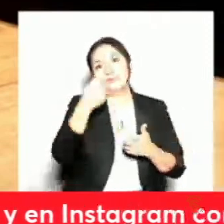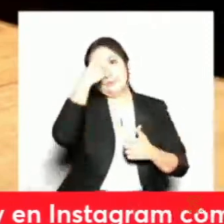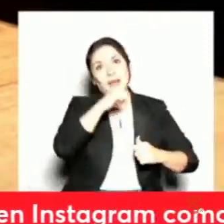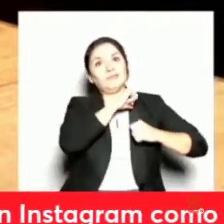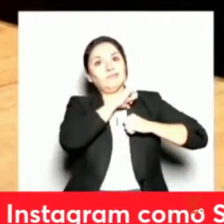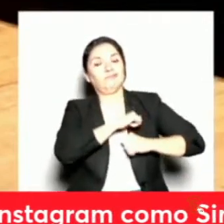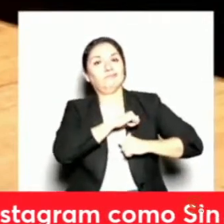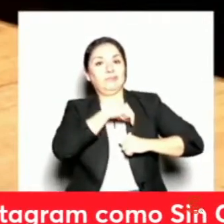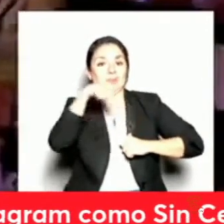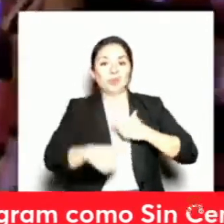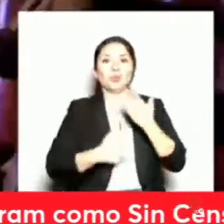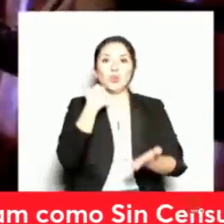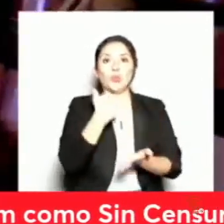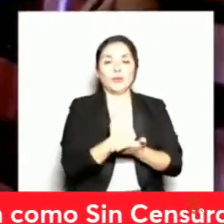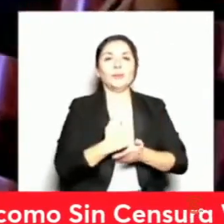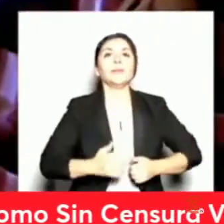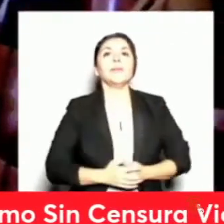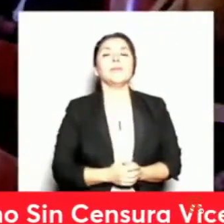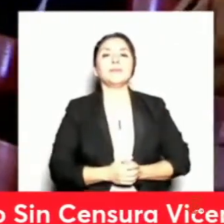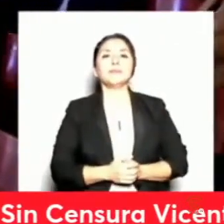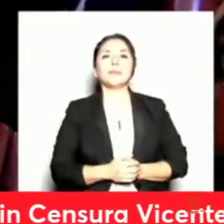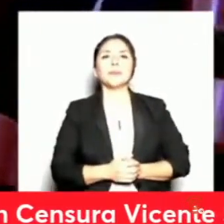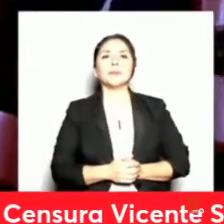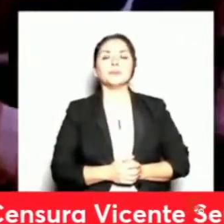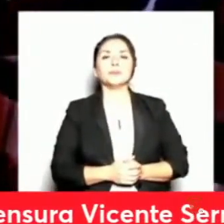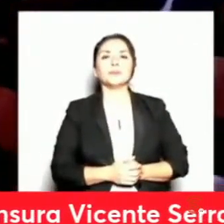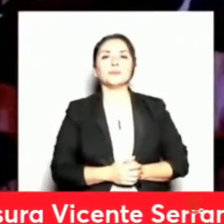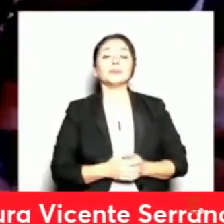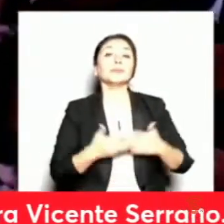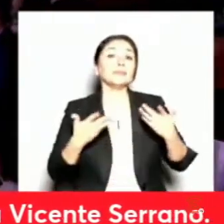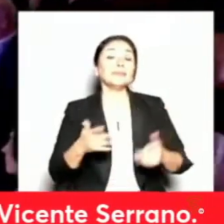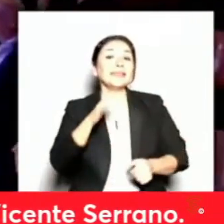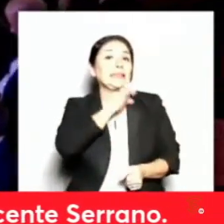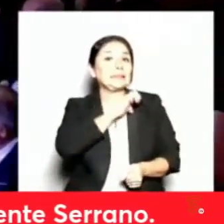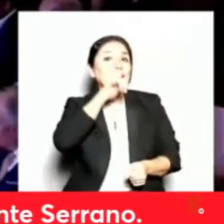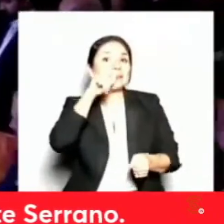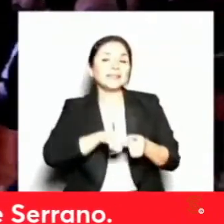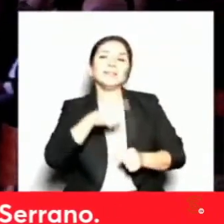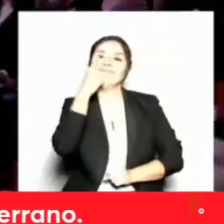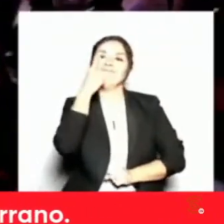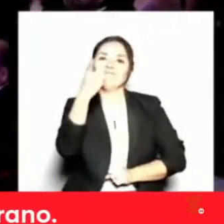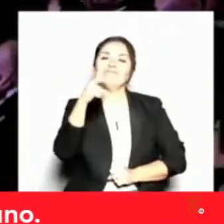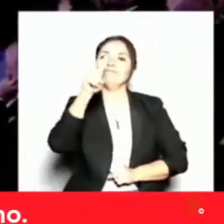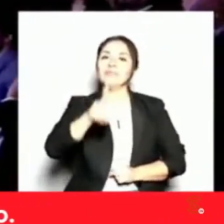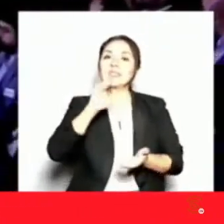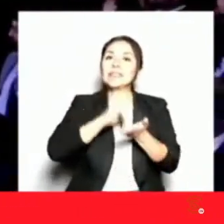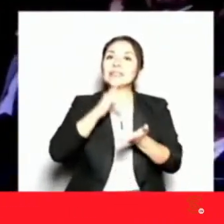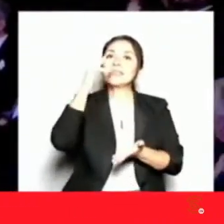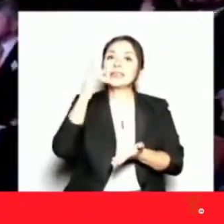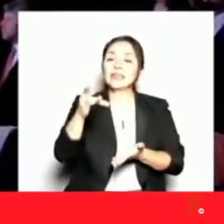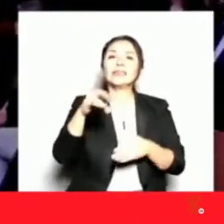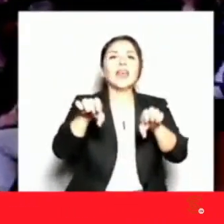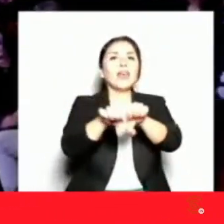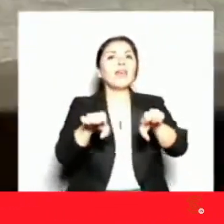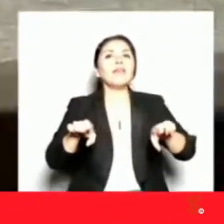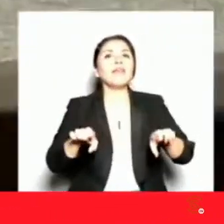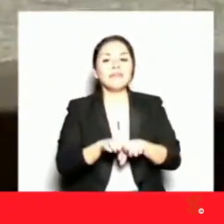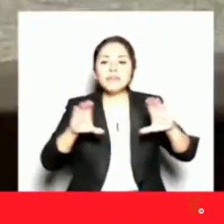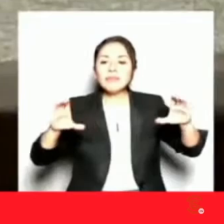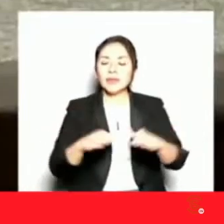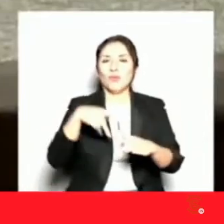de esta gran ciudad. Quiero en especial agradecer al gran equipo